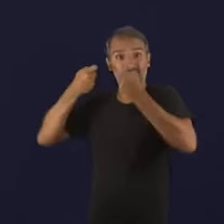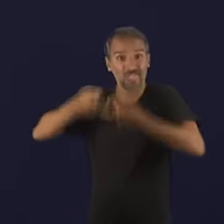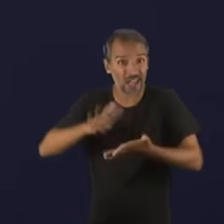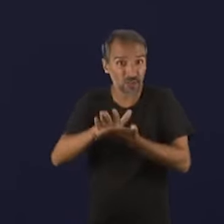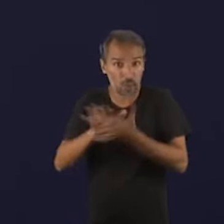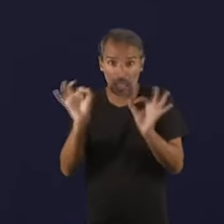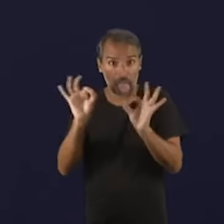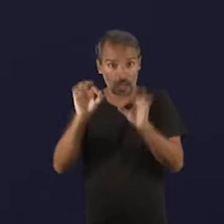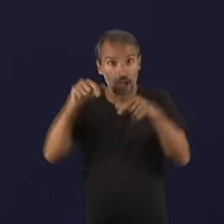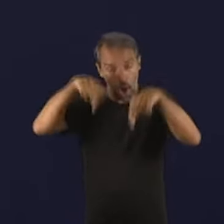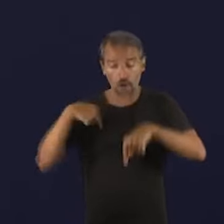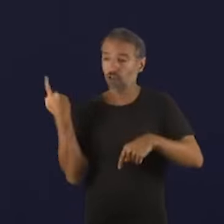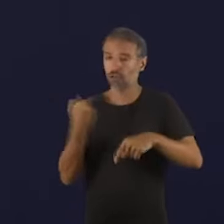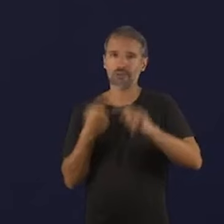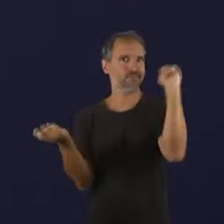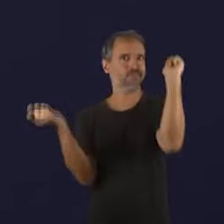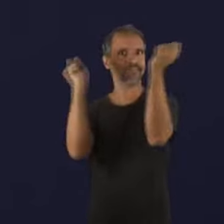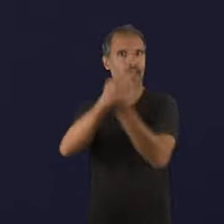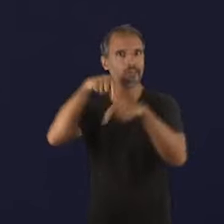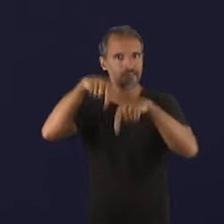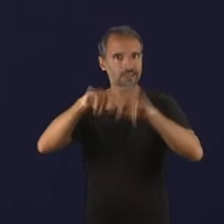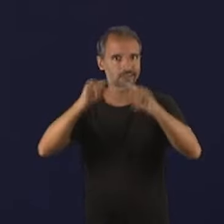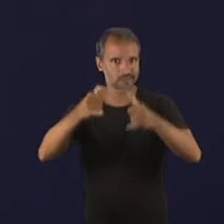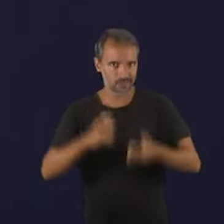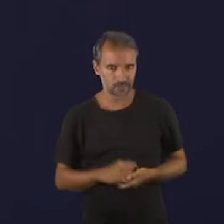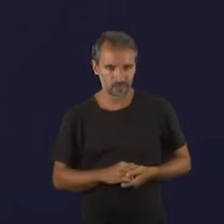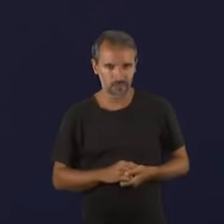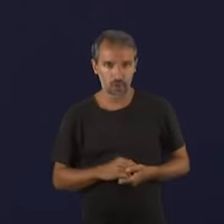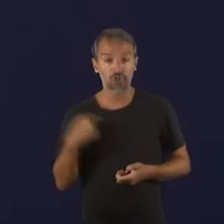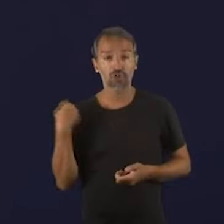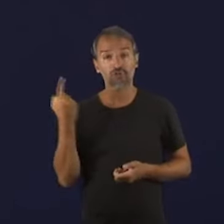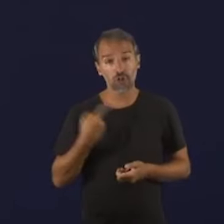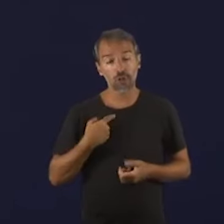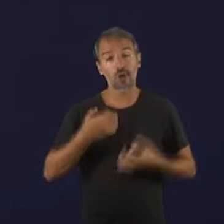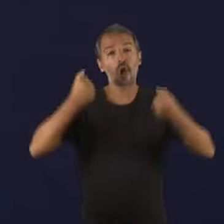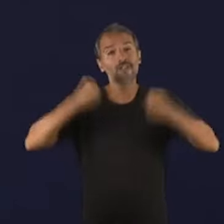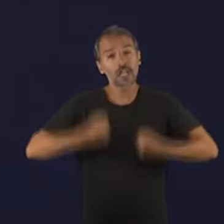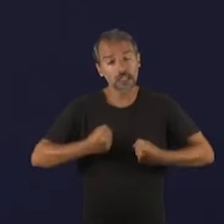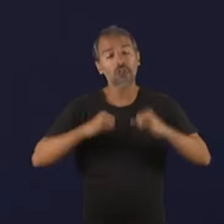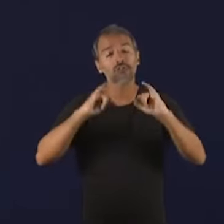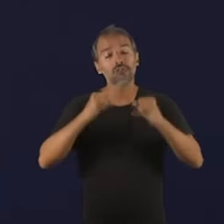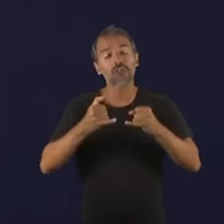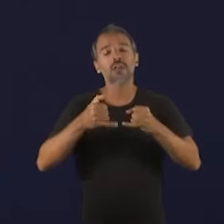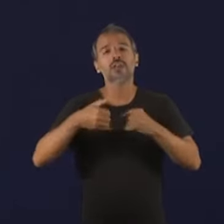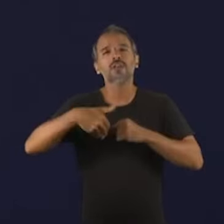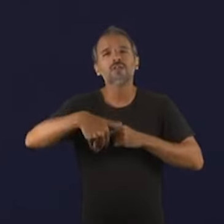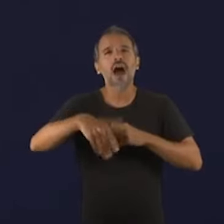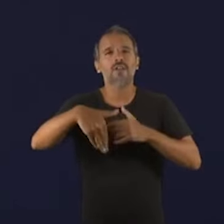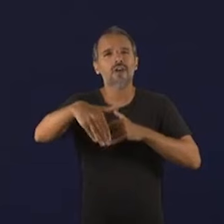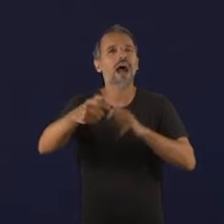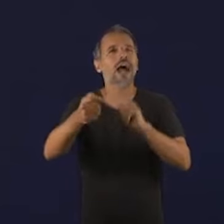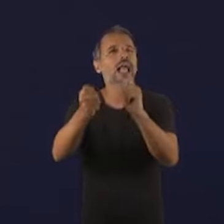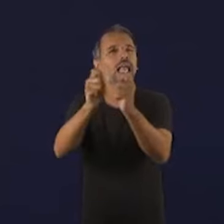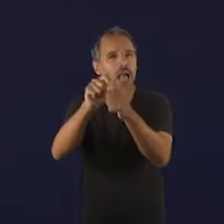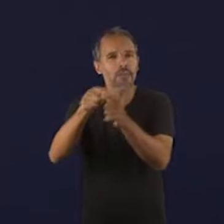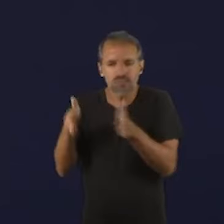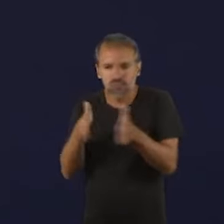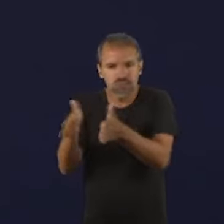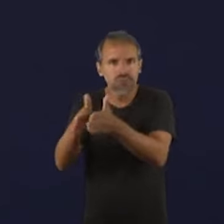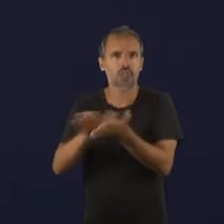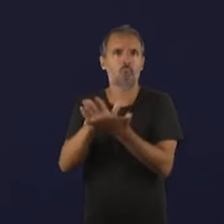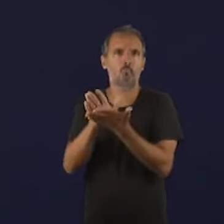bueno nosotros vamos a hacer todo y estamos convencidos de que estamos recor Endo ese camino para